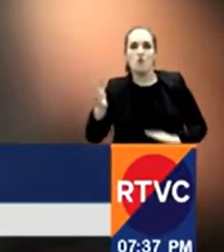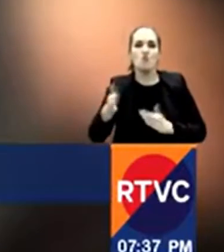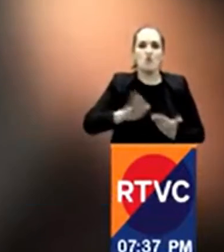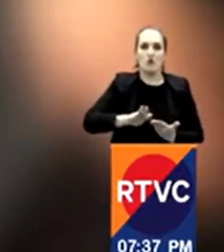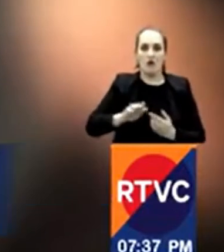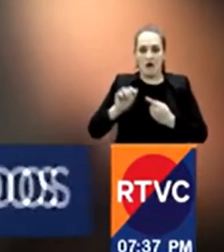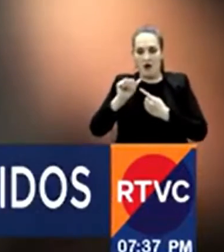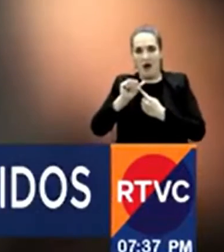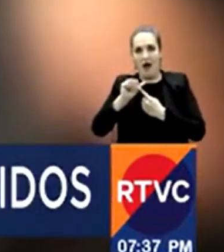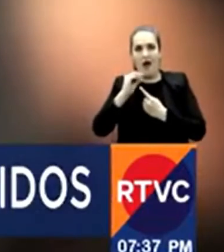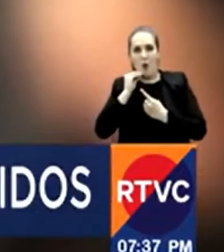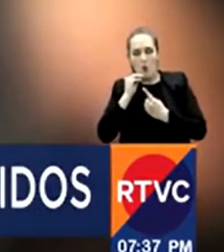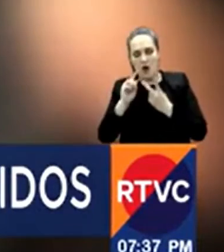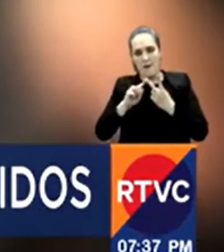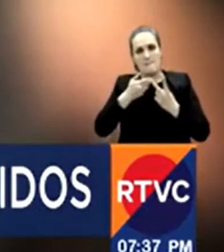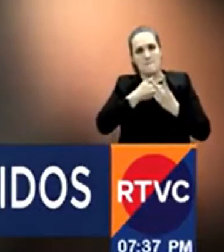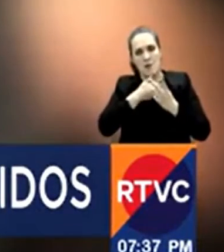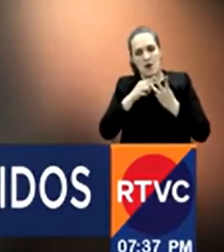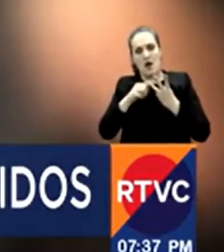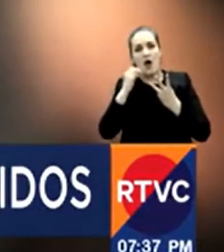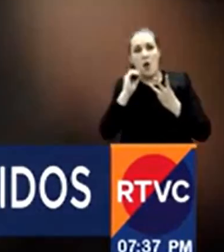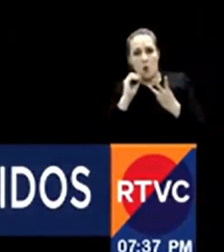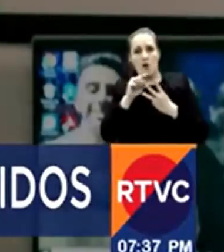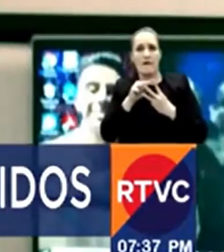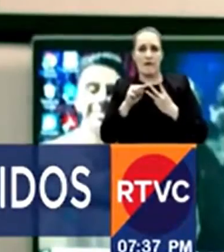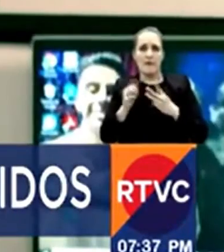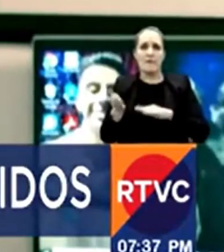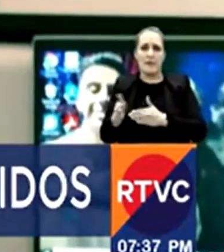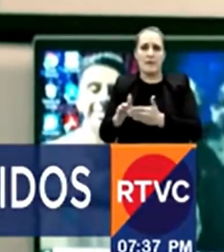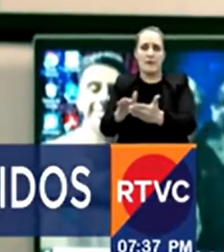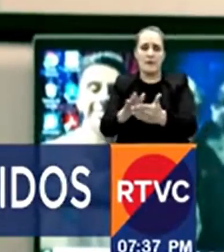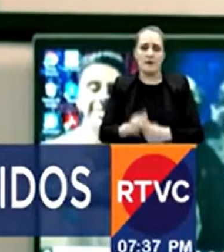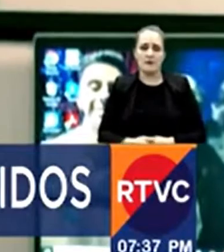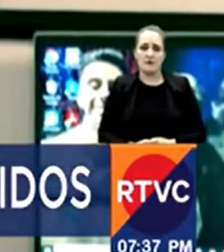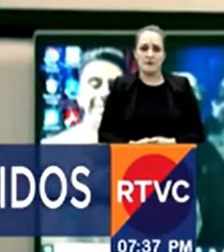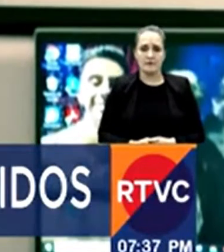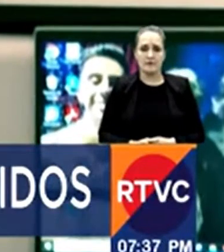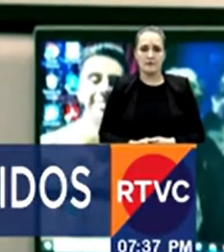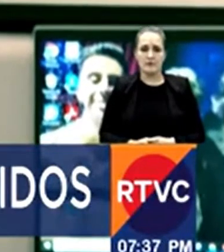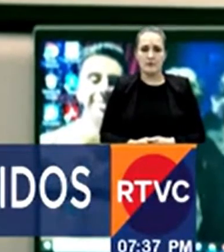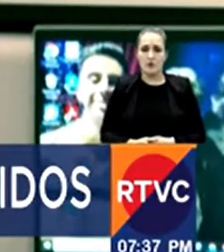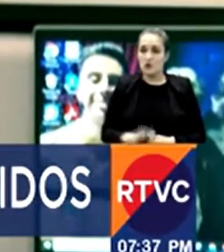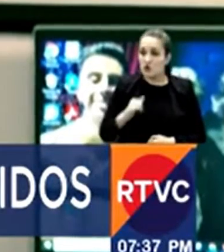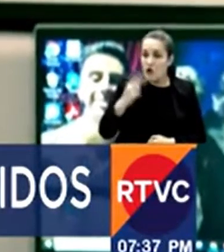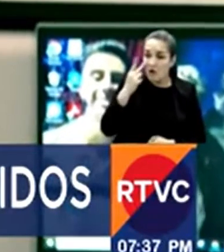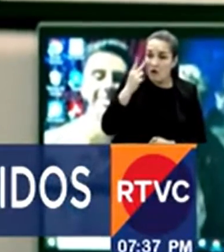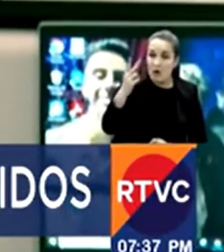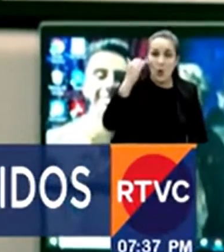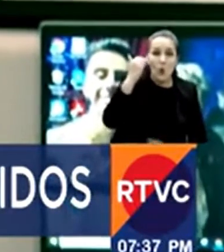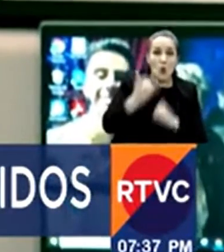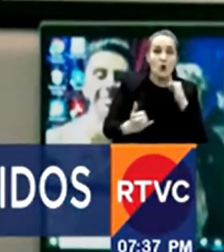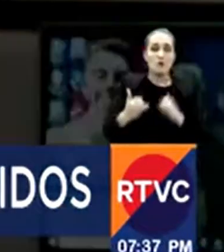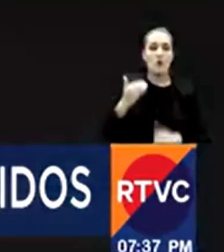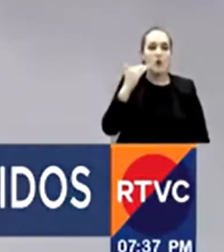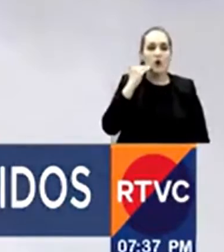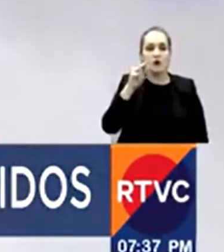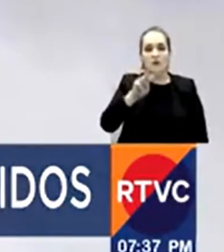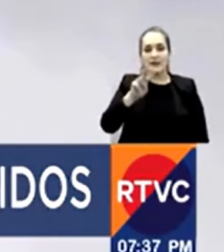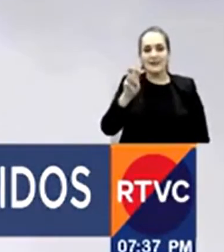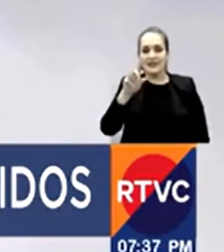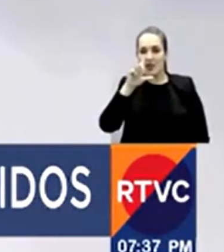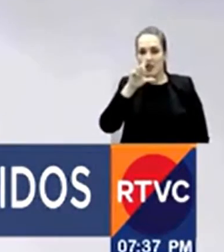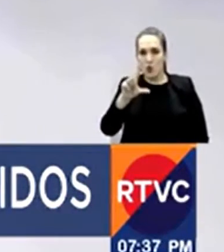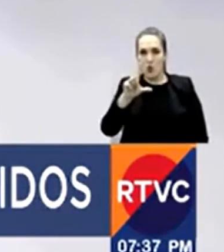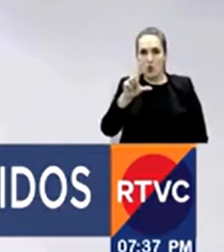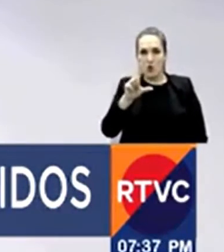a las 11:50 de la noche. Yo a mi mamá la última vez que la vi fue el 27 de julio, que salió para